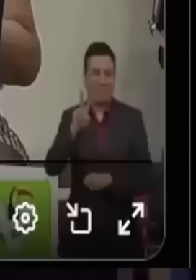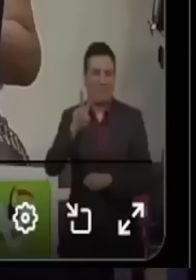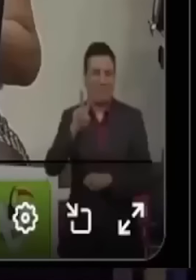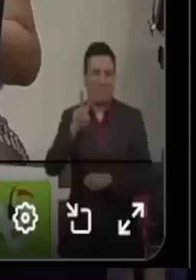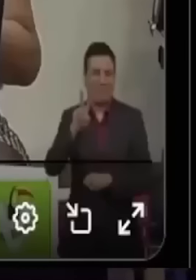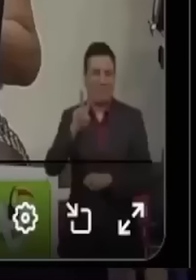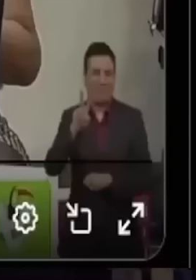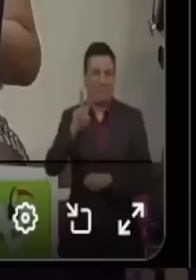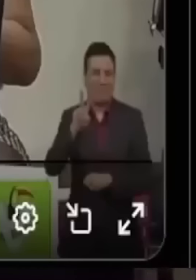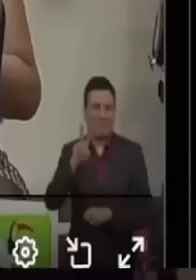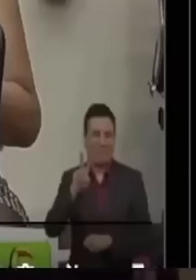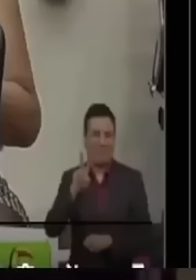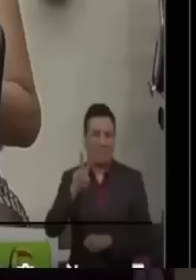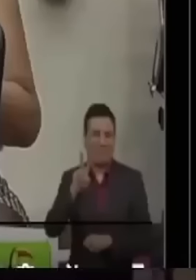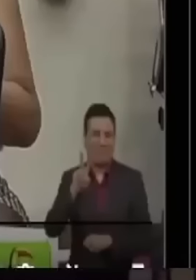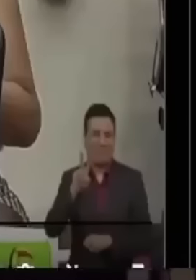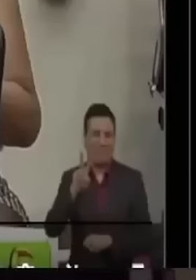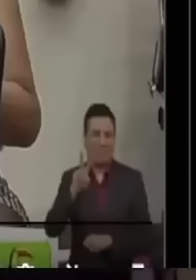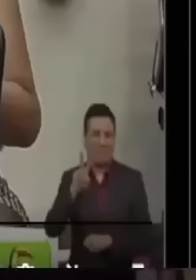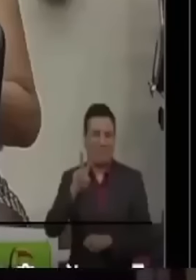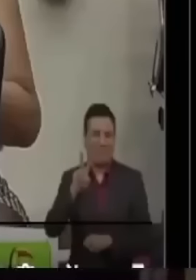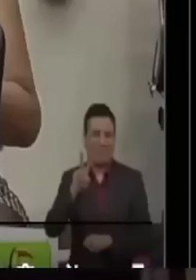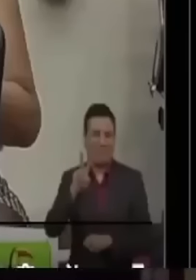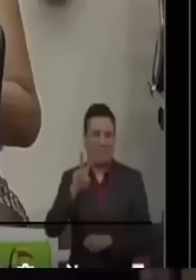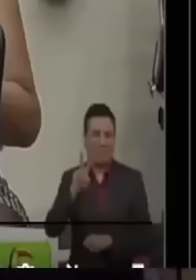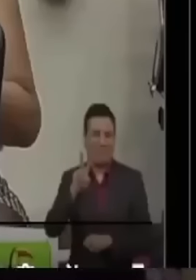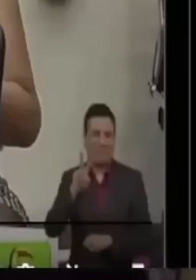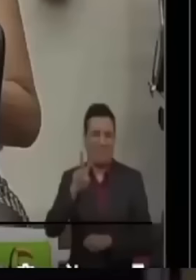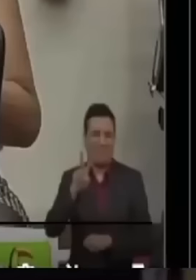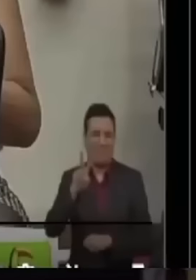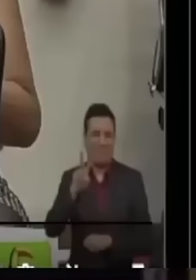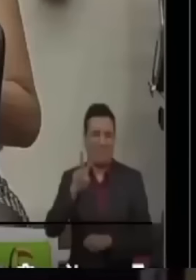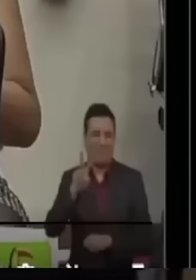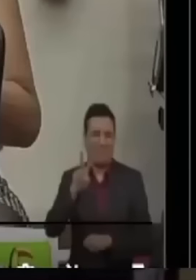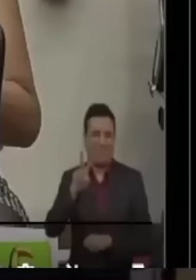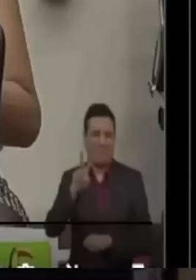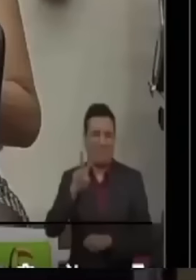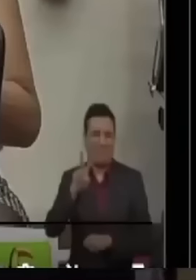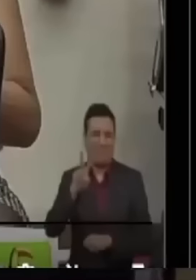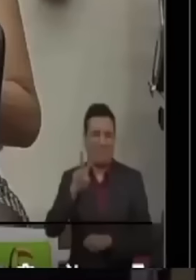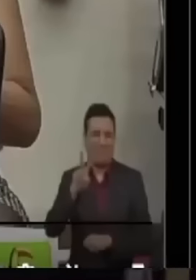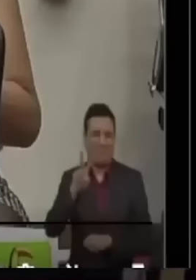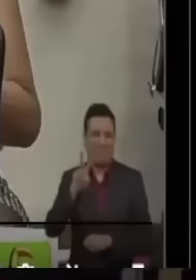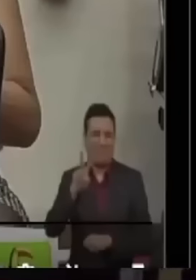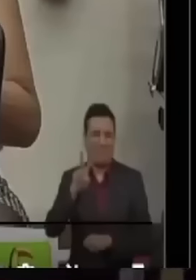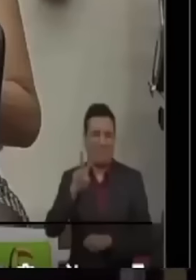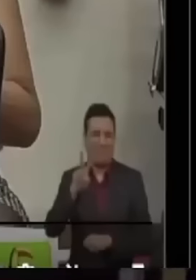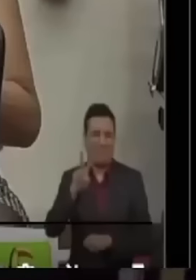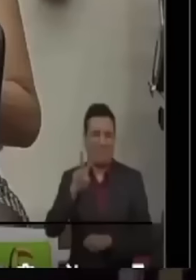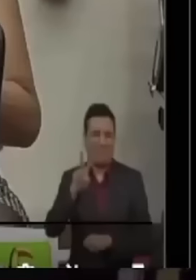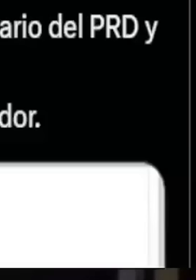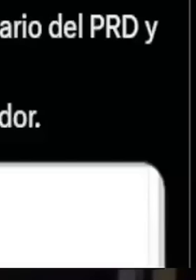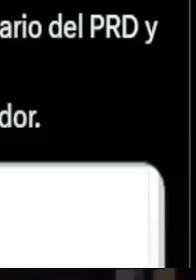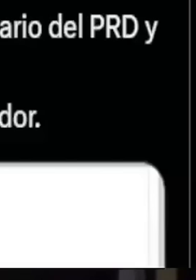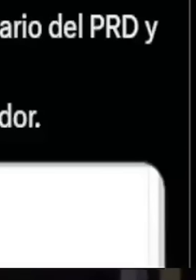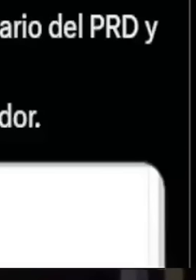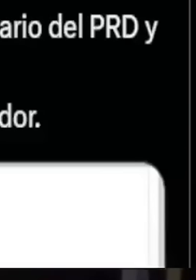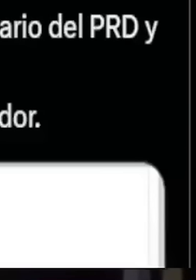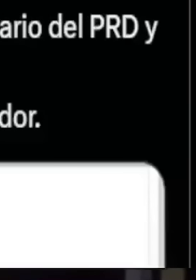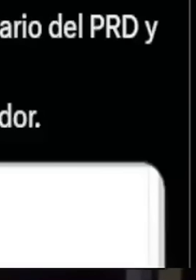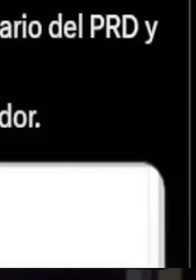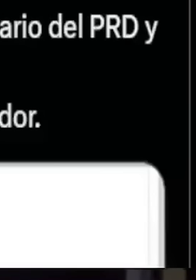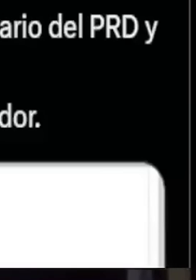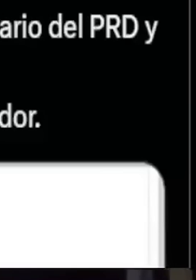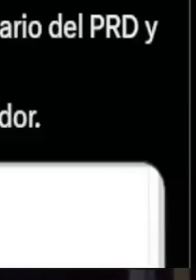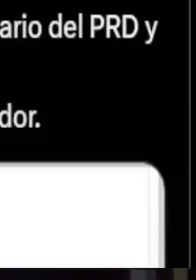diputado Sergio Gutiérrez Luna, que le dice, poco nos importa lo que tú vengas a decir. Pero desgraciadamente quien